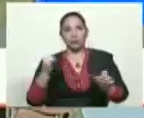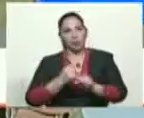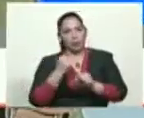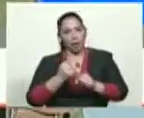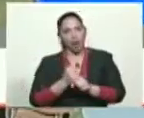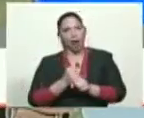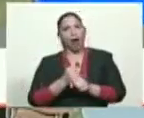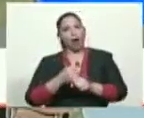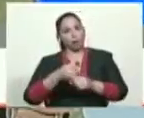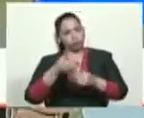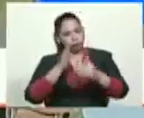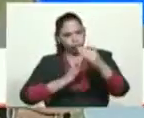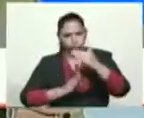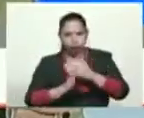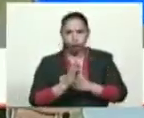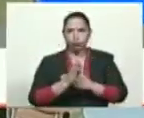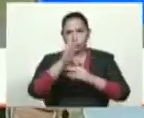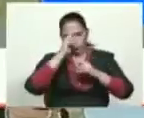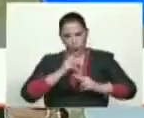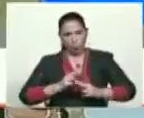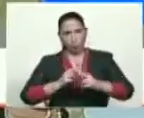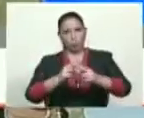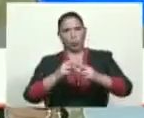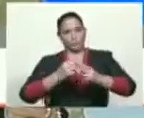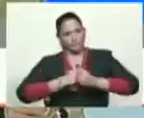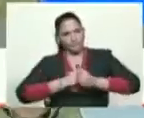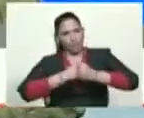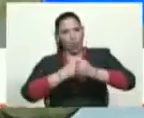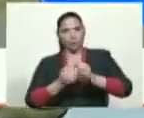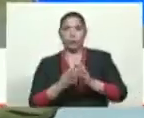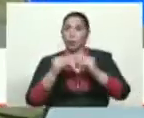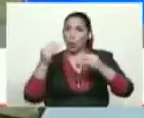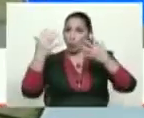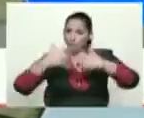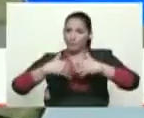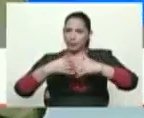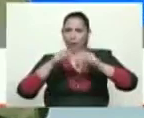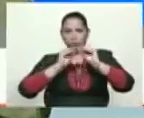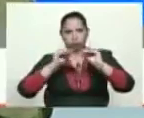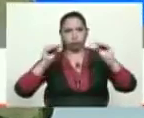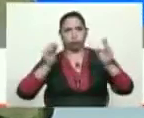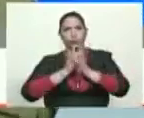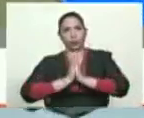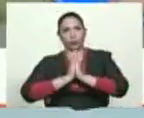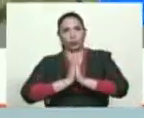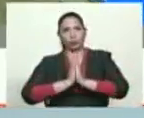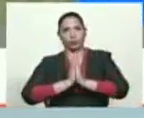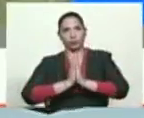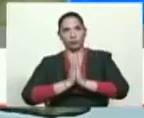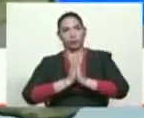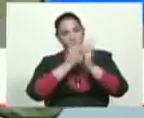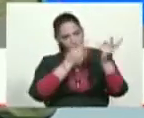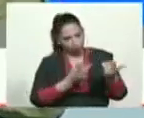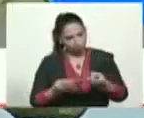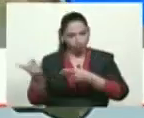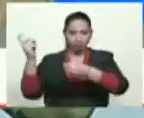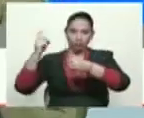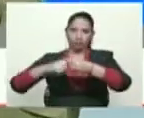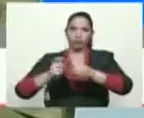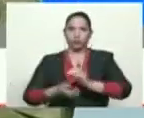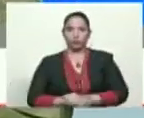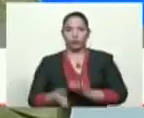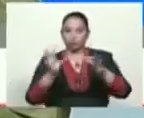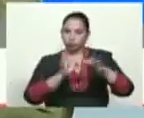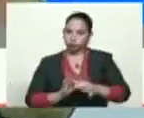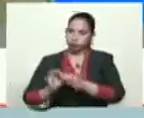con honestidad con dedicación con amor a todos los empresarios bienvenidos venga una gran alianza